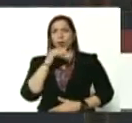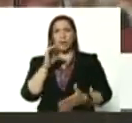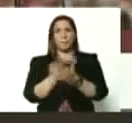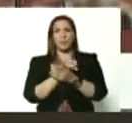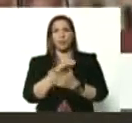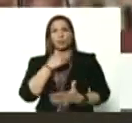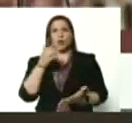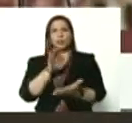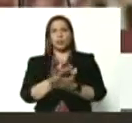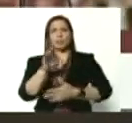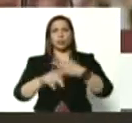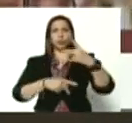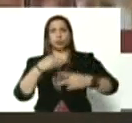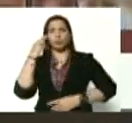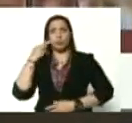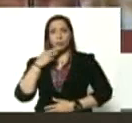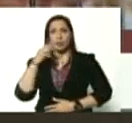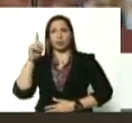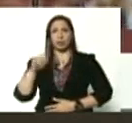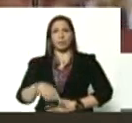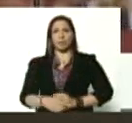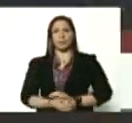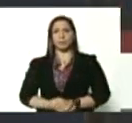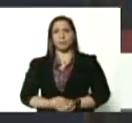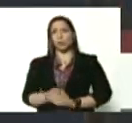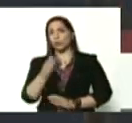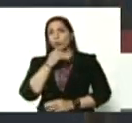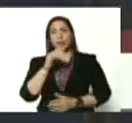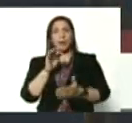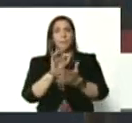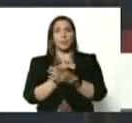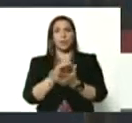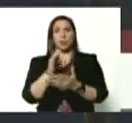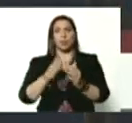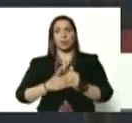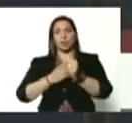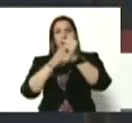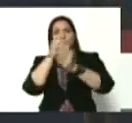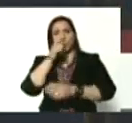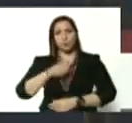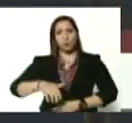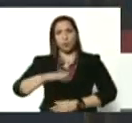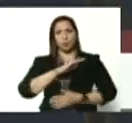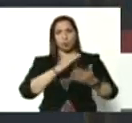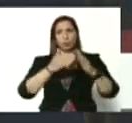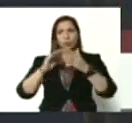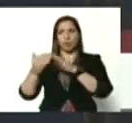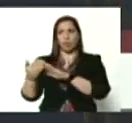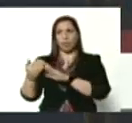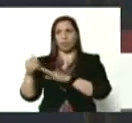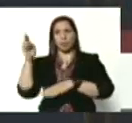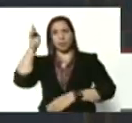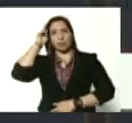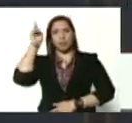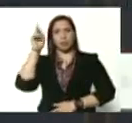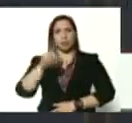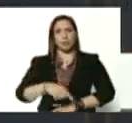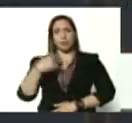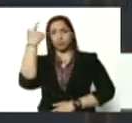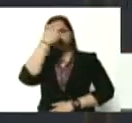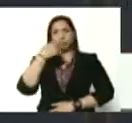del proceso bolivariano pero también vienen enemigo a muerte de los liderazgos de los pueblos y comunidades indígenas y de los afrodescendientes